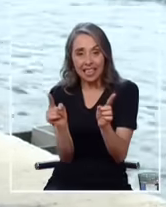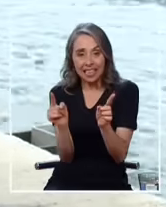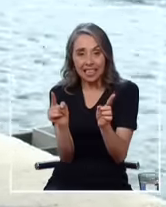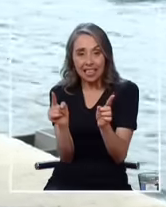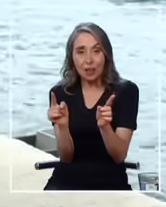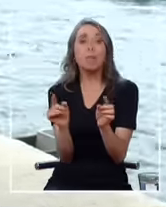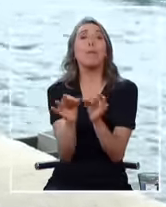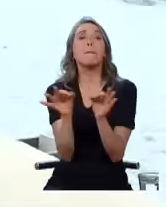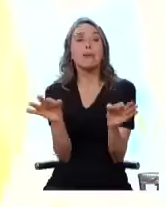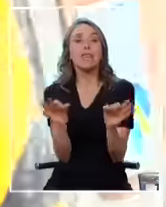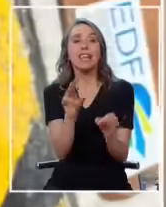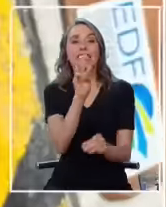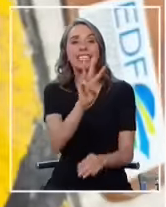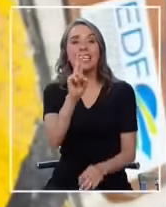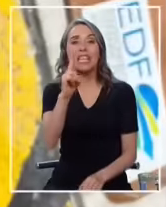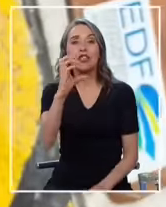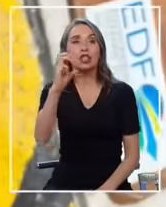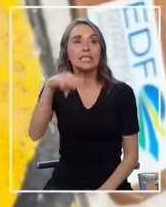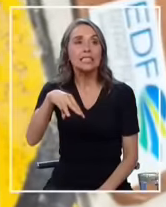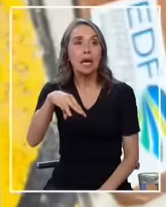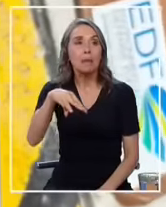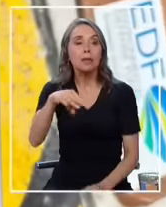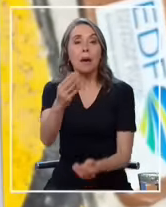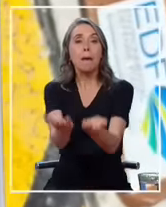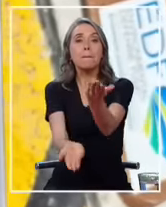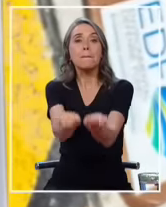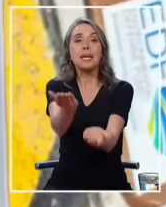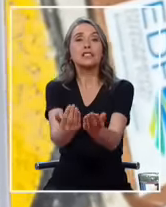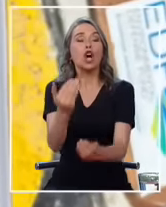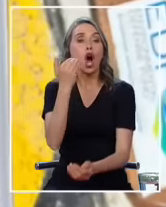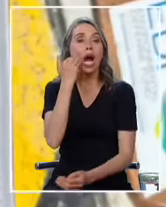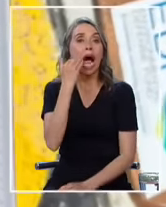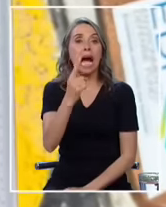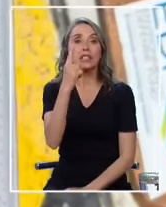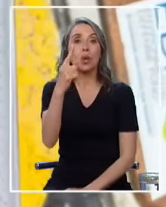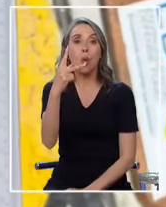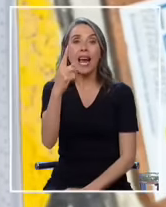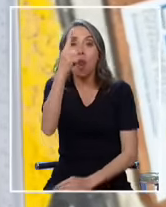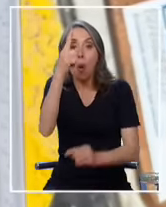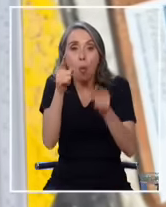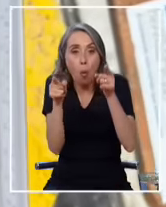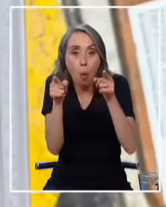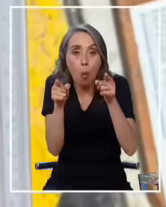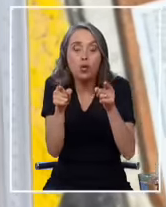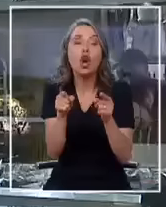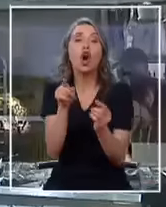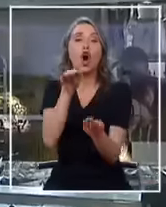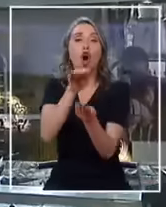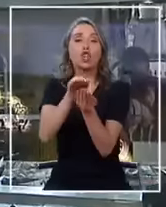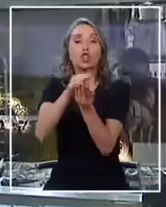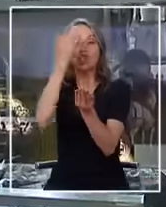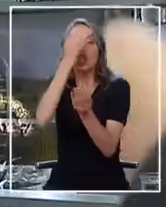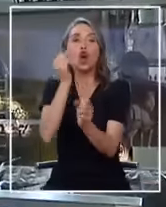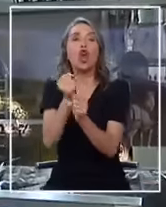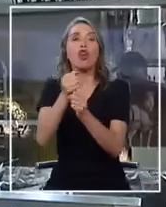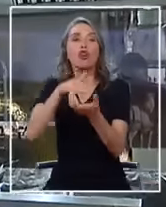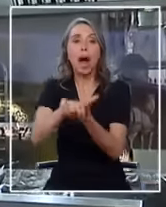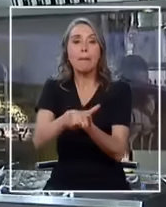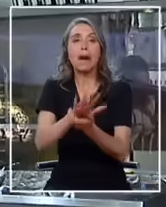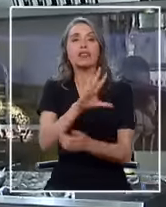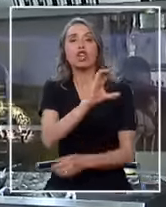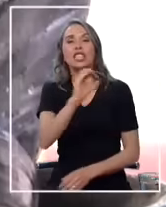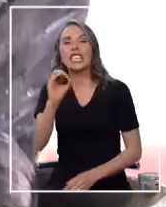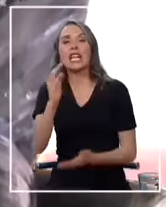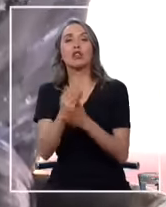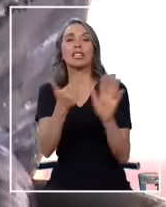más y nada menos que 32 centímetros y pesa casi un kilo. El choro zapato pesa entre 500 a